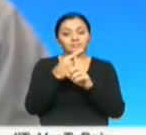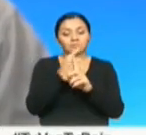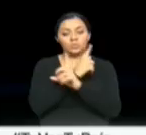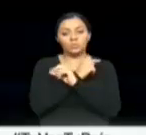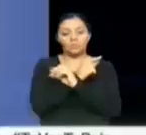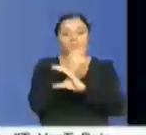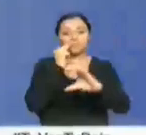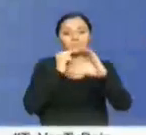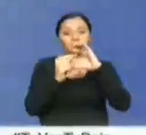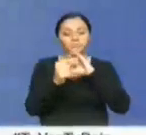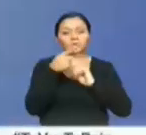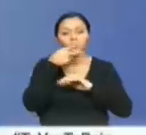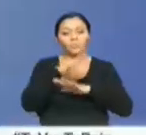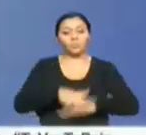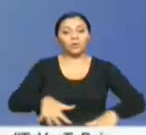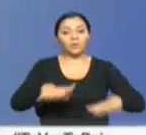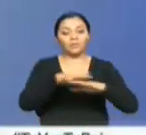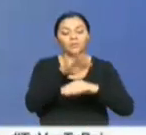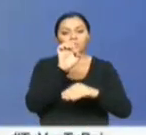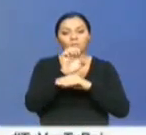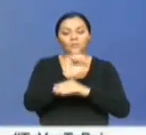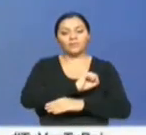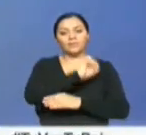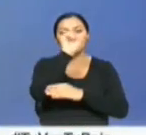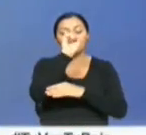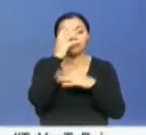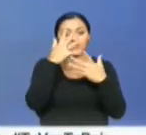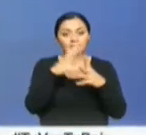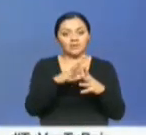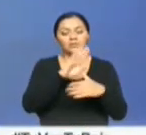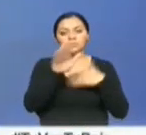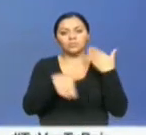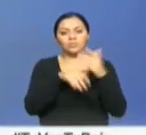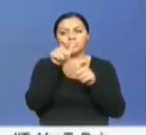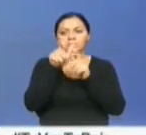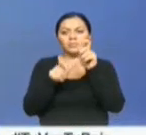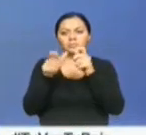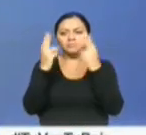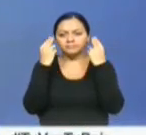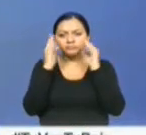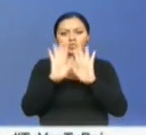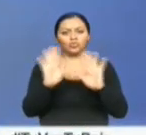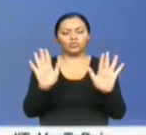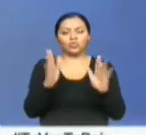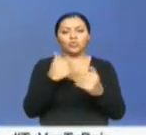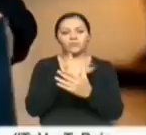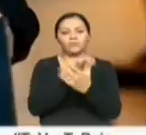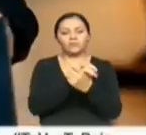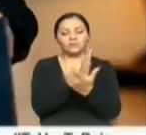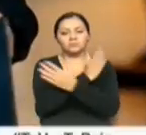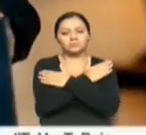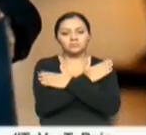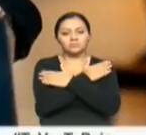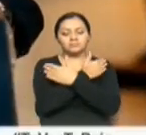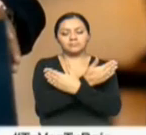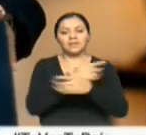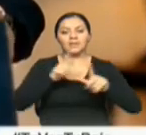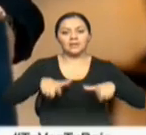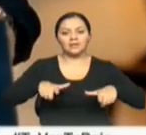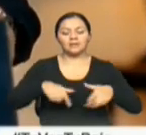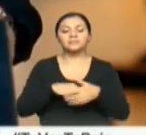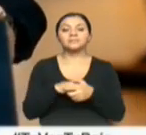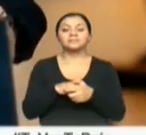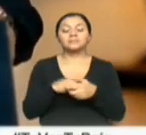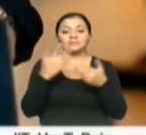Twitter: "El pueblo unido de Ecuador triunfó ante el imperio y sus sumisos. Felicidades, hermano Lenín". Por su parte,